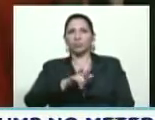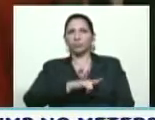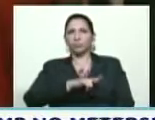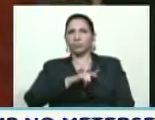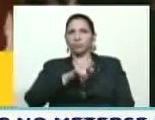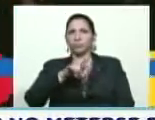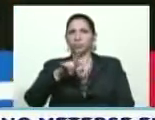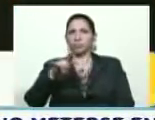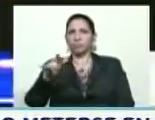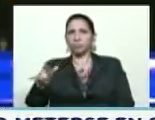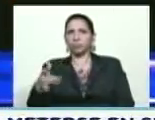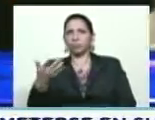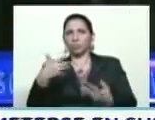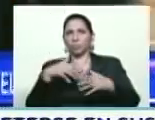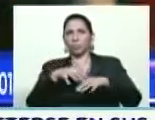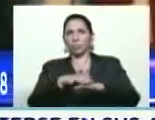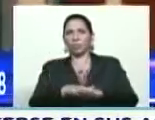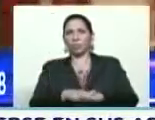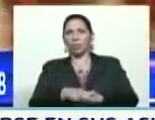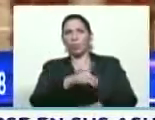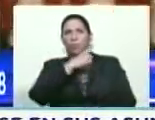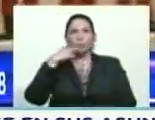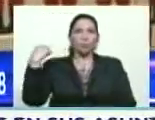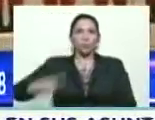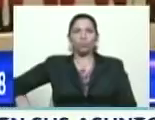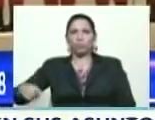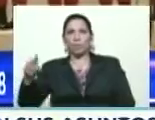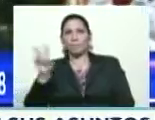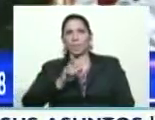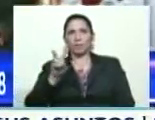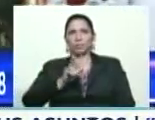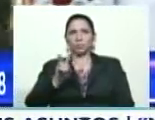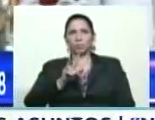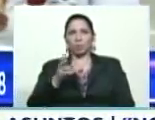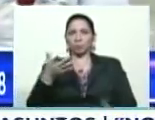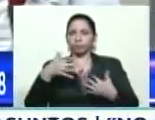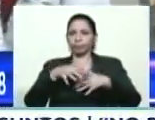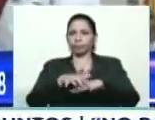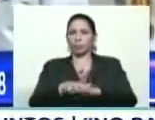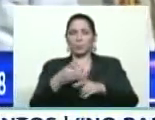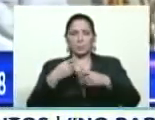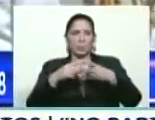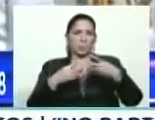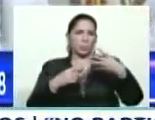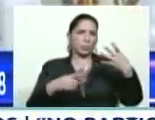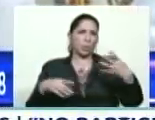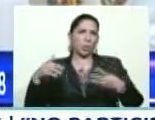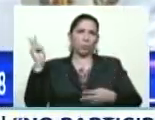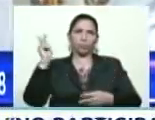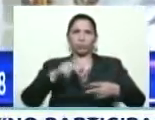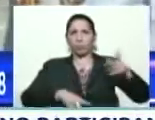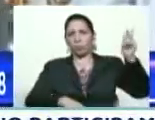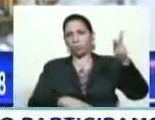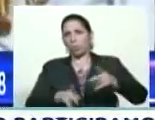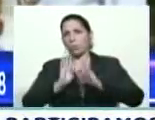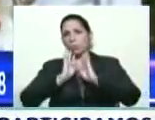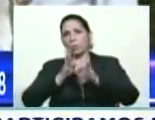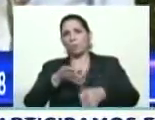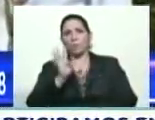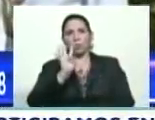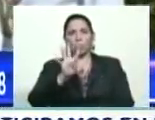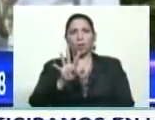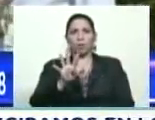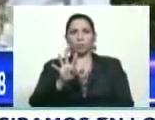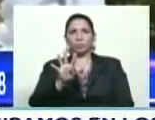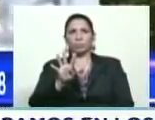operativos combinados Rusia y Venezuela. Ya han llegado dos cisnes blancos a la Rampa 4, en donde se estrechan aún